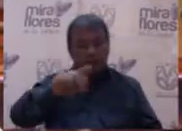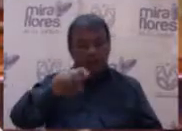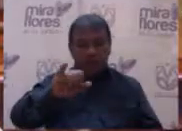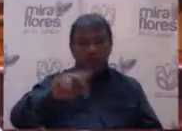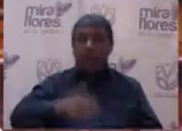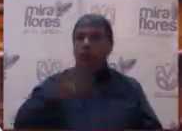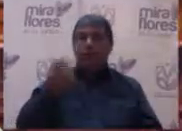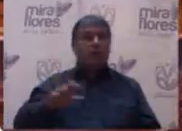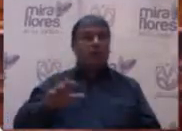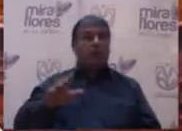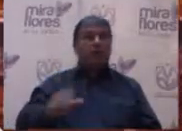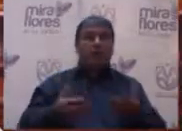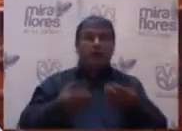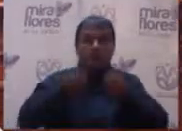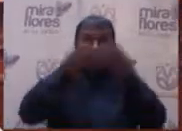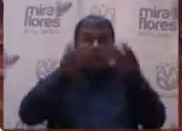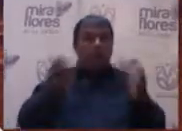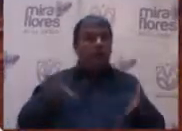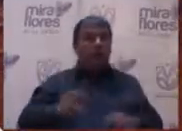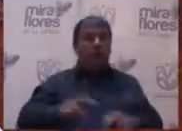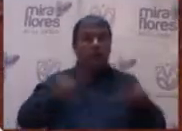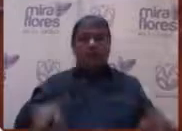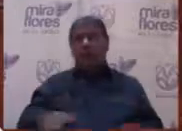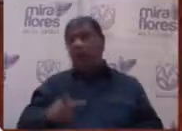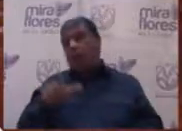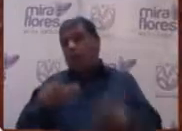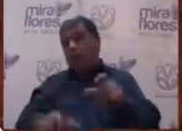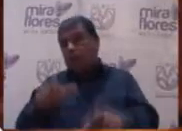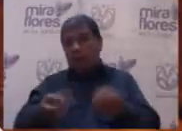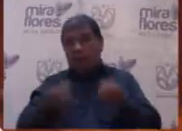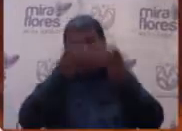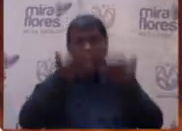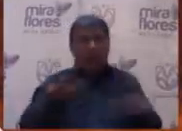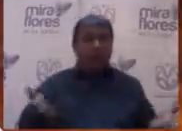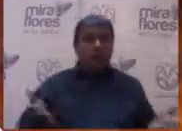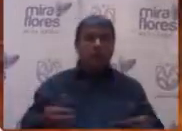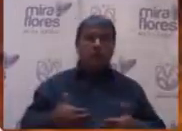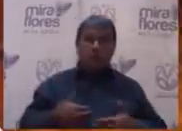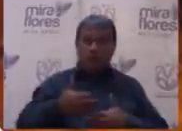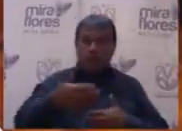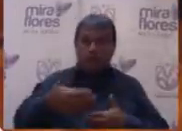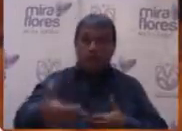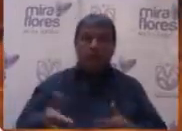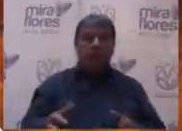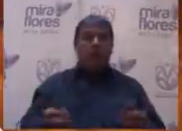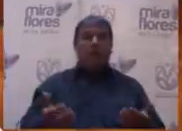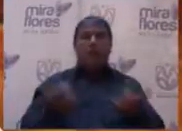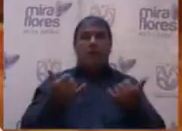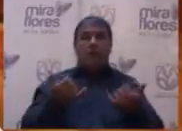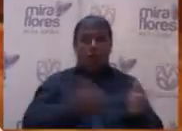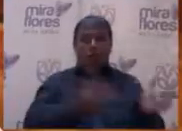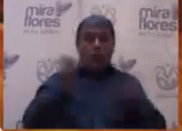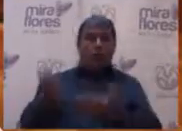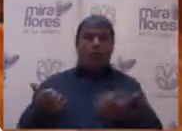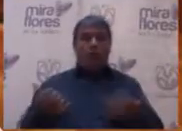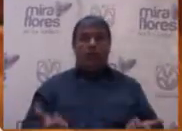mesa. ¿Algún miembro del consejo que quiera informar algo? Si no, vamos al, ya a lo que es orden del día.